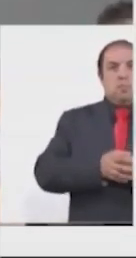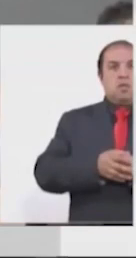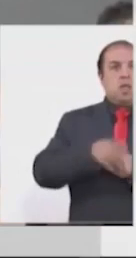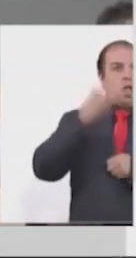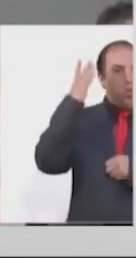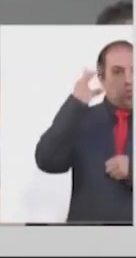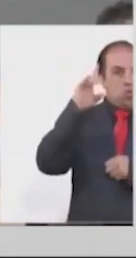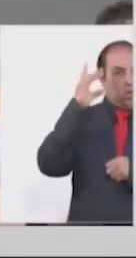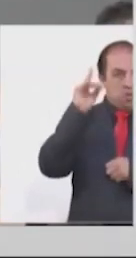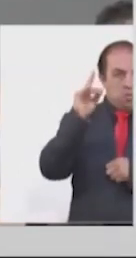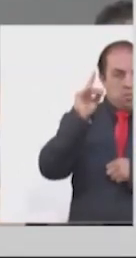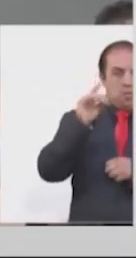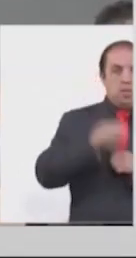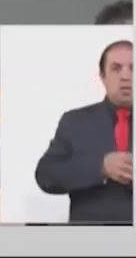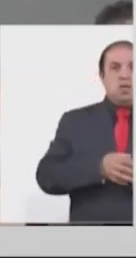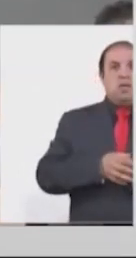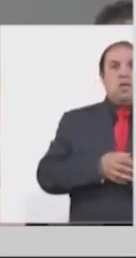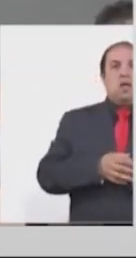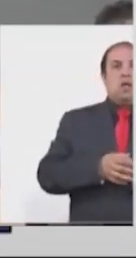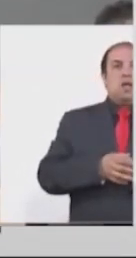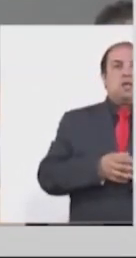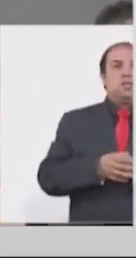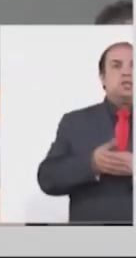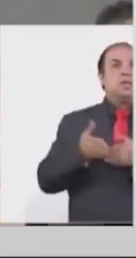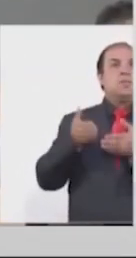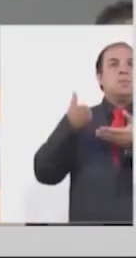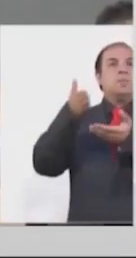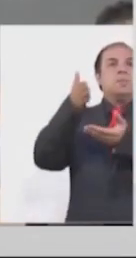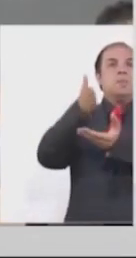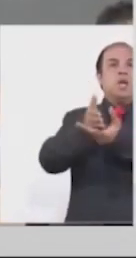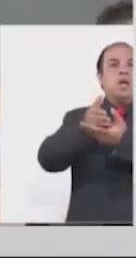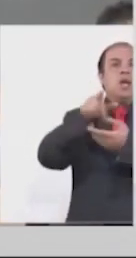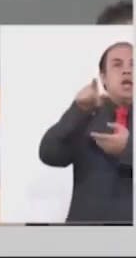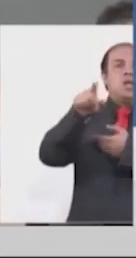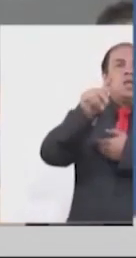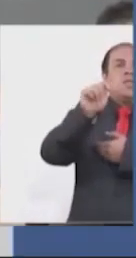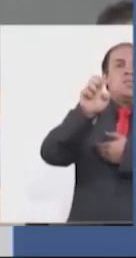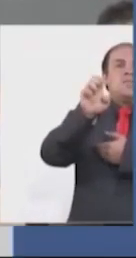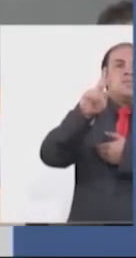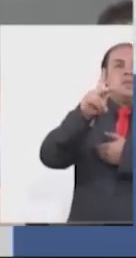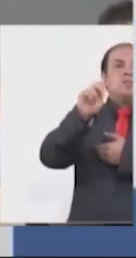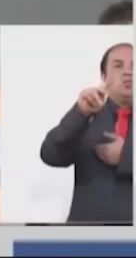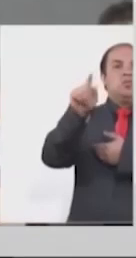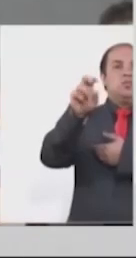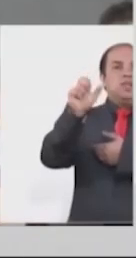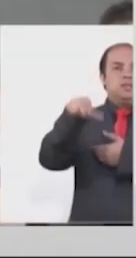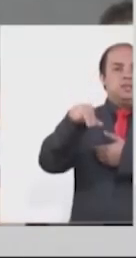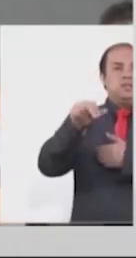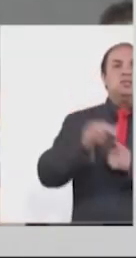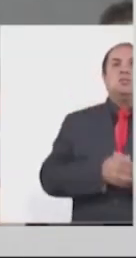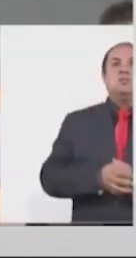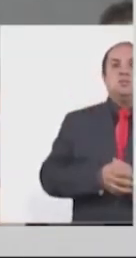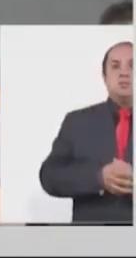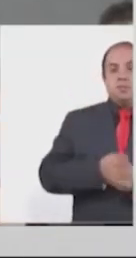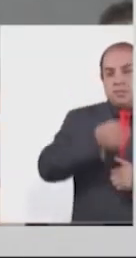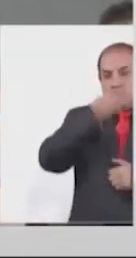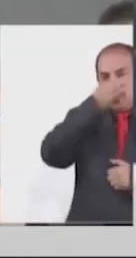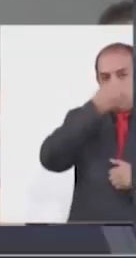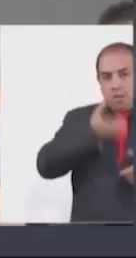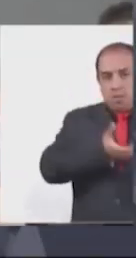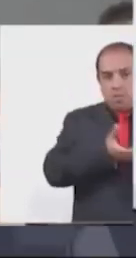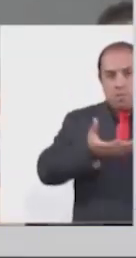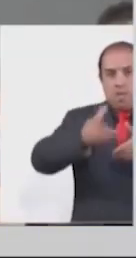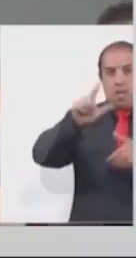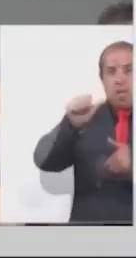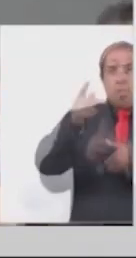de alguna forma trasciende porque de alguna forma los únicos que saben exactamente con las necropsias los